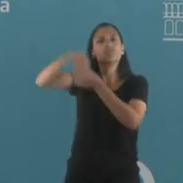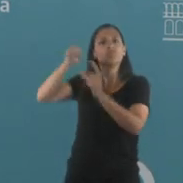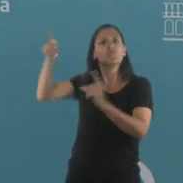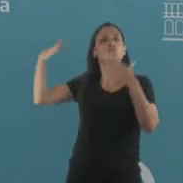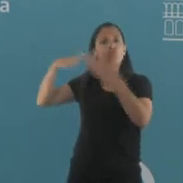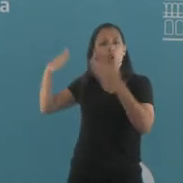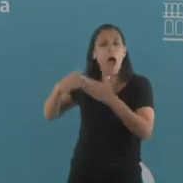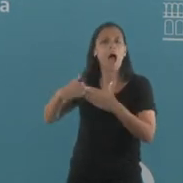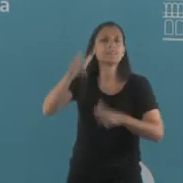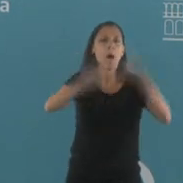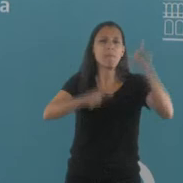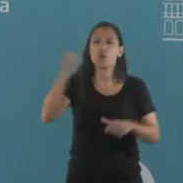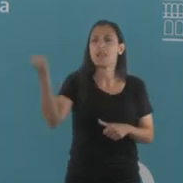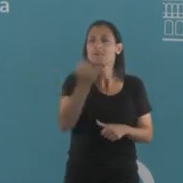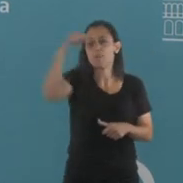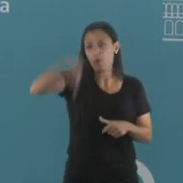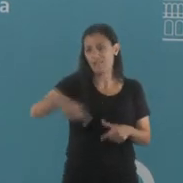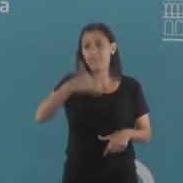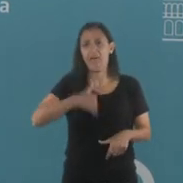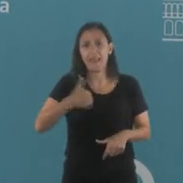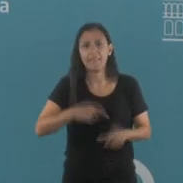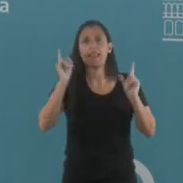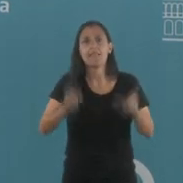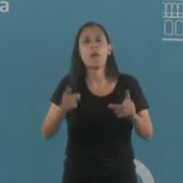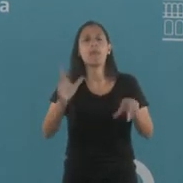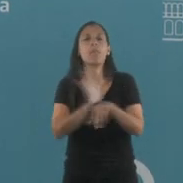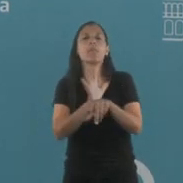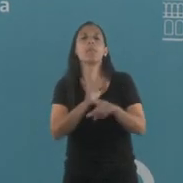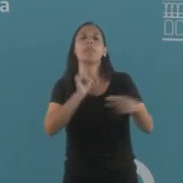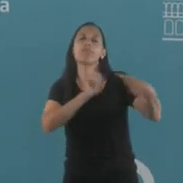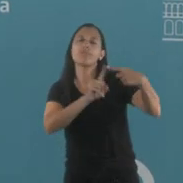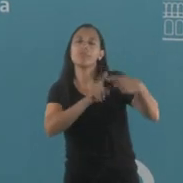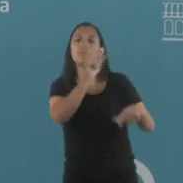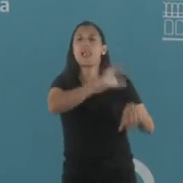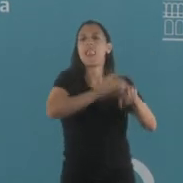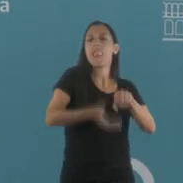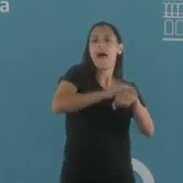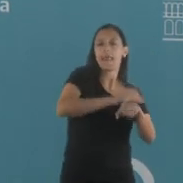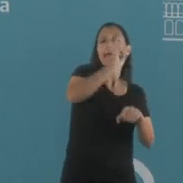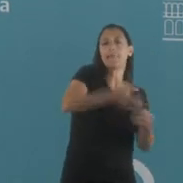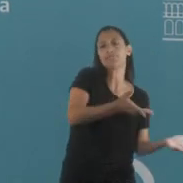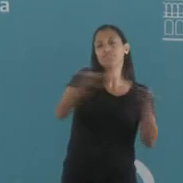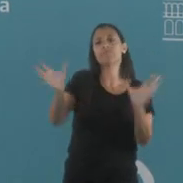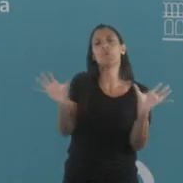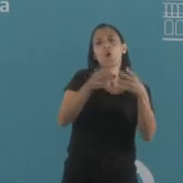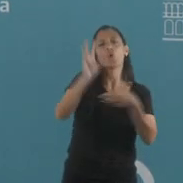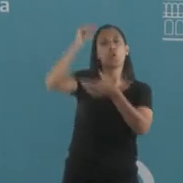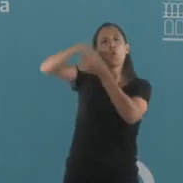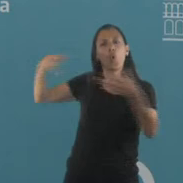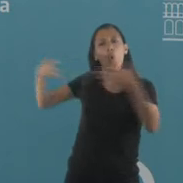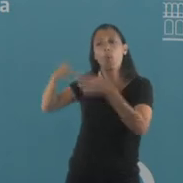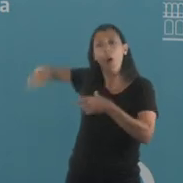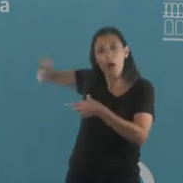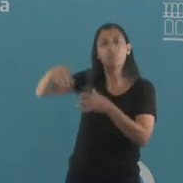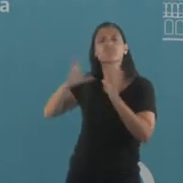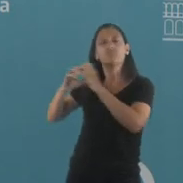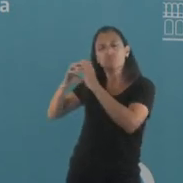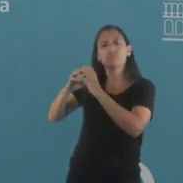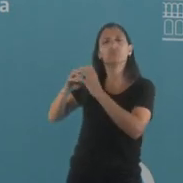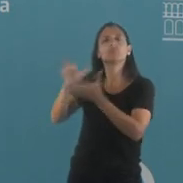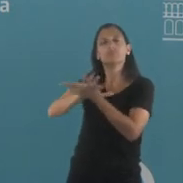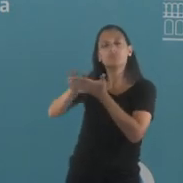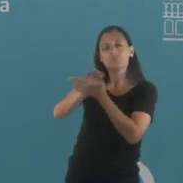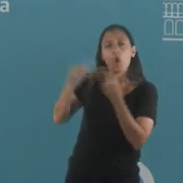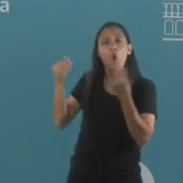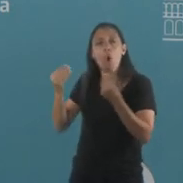de este país, por ejemplo, funcionarios de Horacio Rodríguez Larreta y de la Ciudad de Buenos Aires, para conspirar, armar diferentes